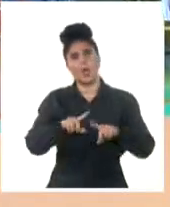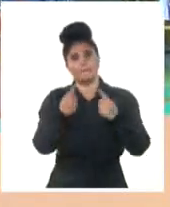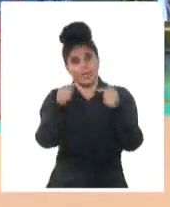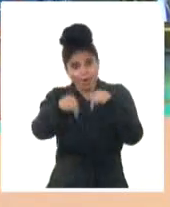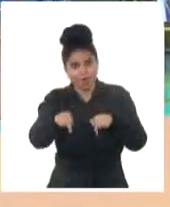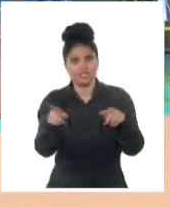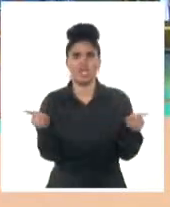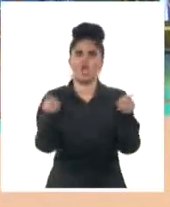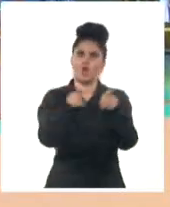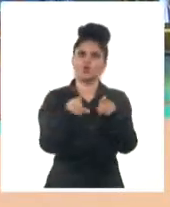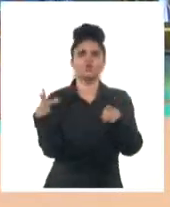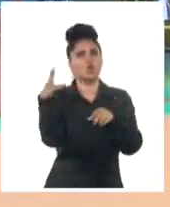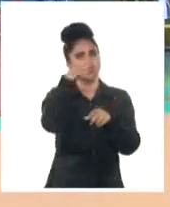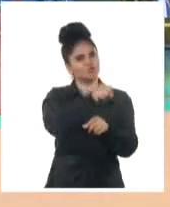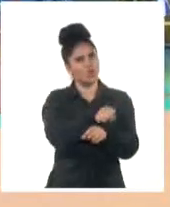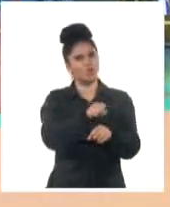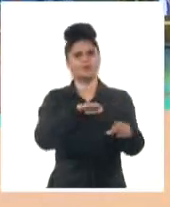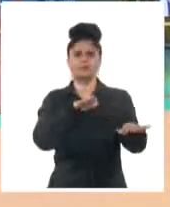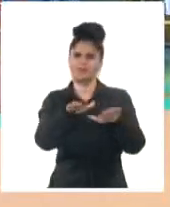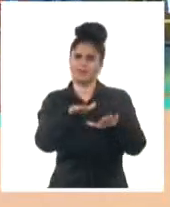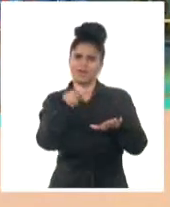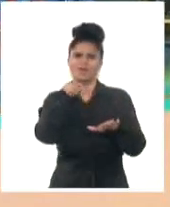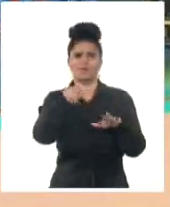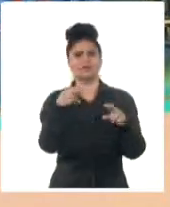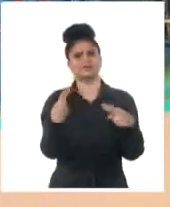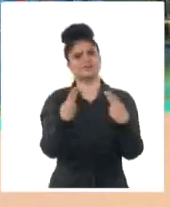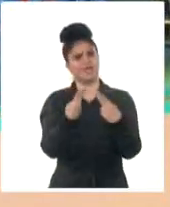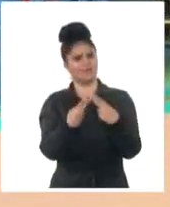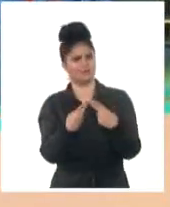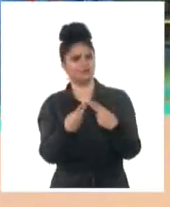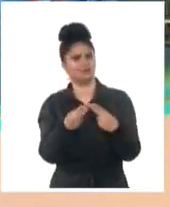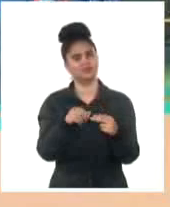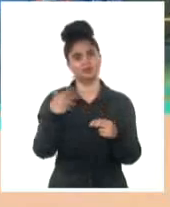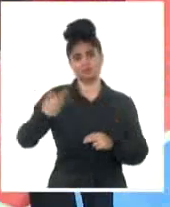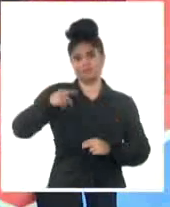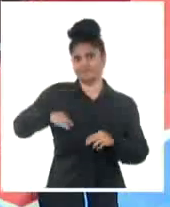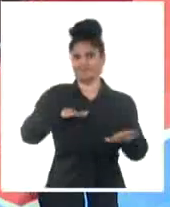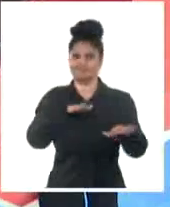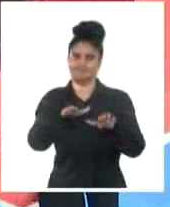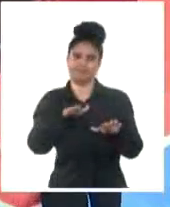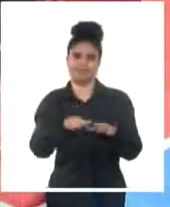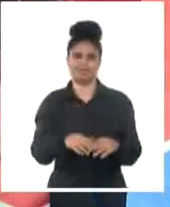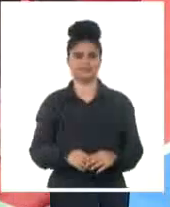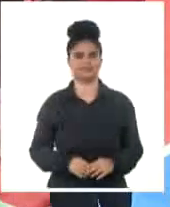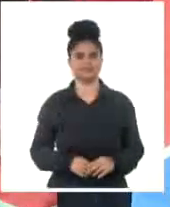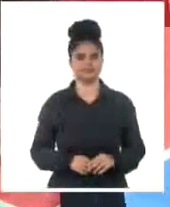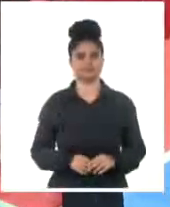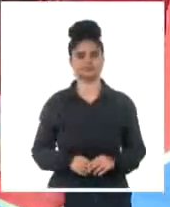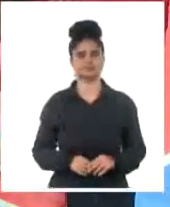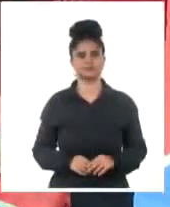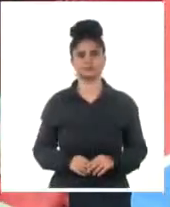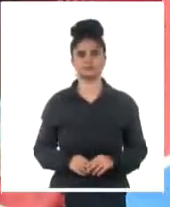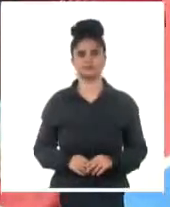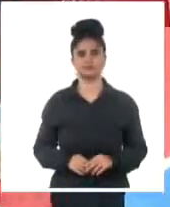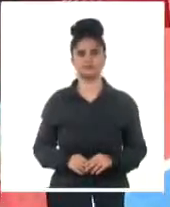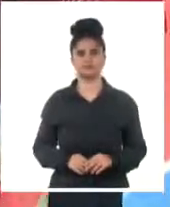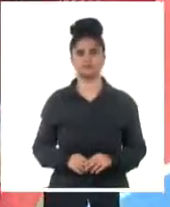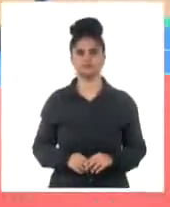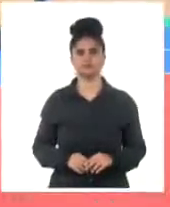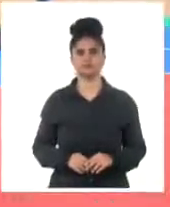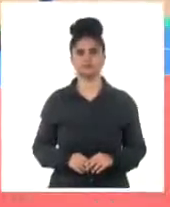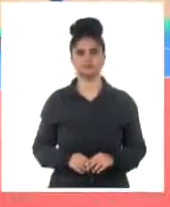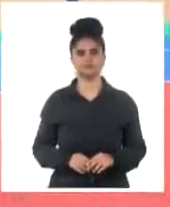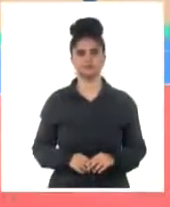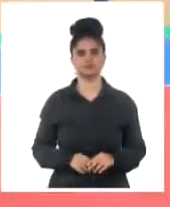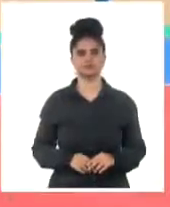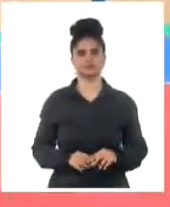y preparado para esta aventura nueva que es lo importante ahora. Vamos a tener un tope de preparación en Argentina, que eso creo que es